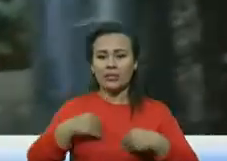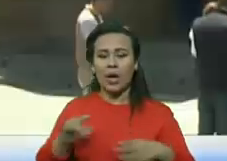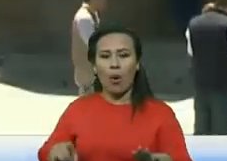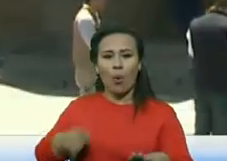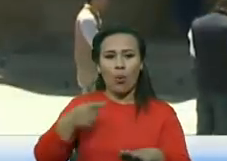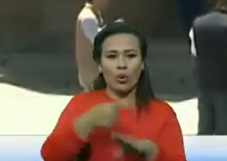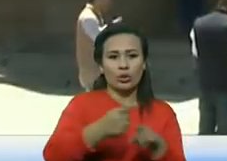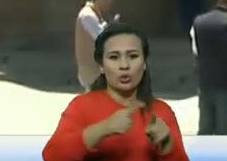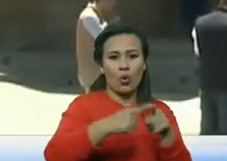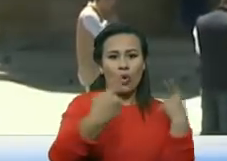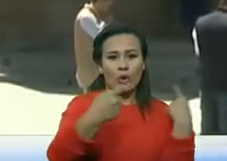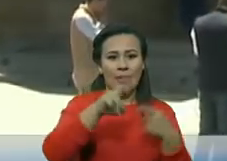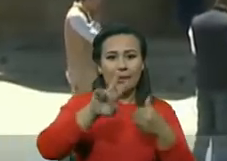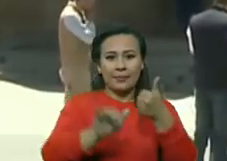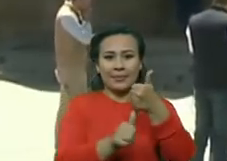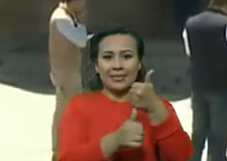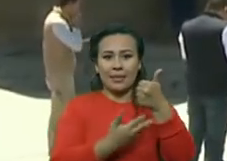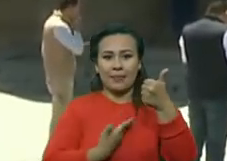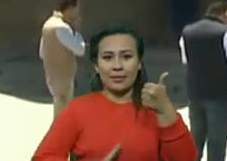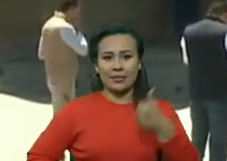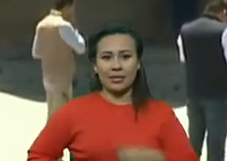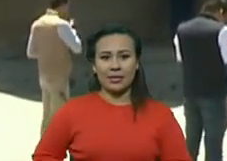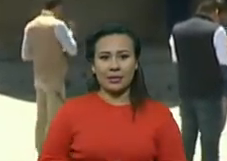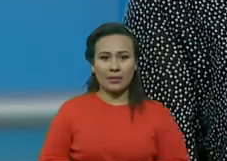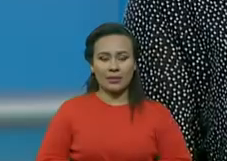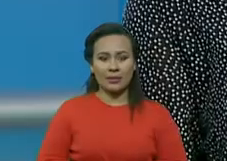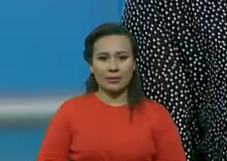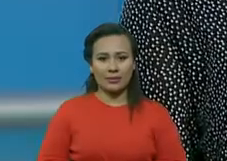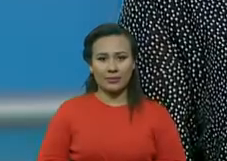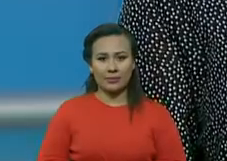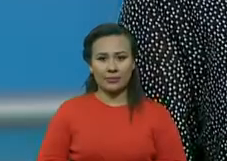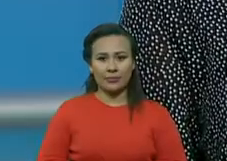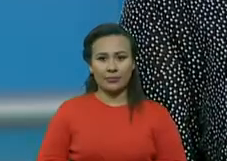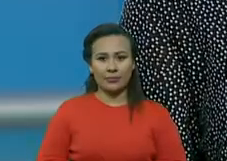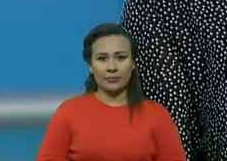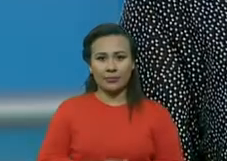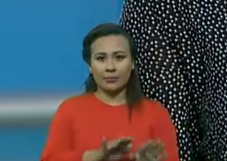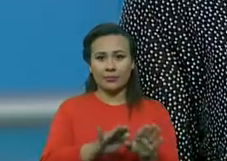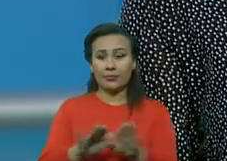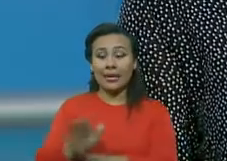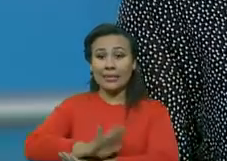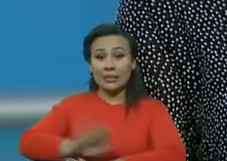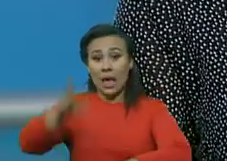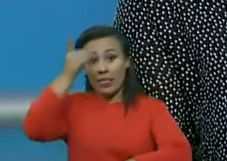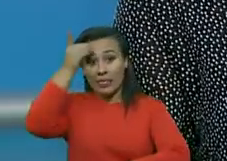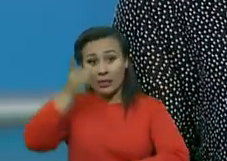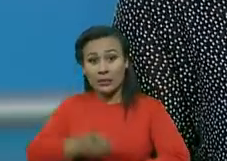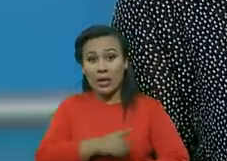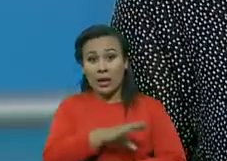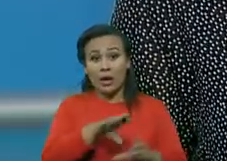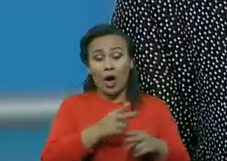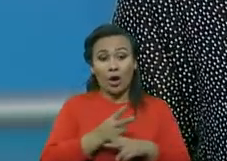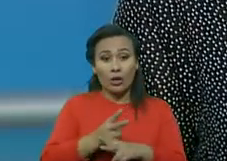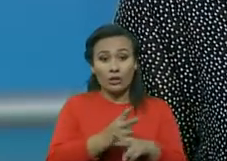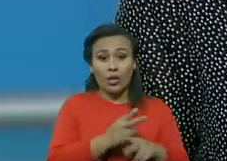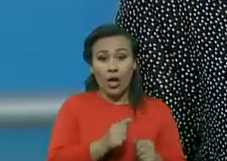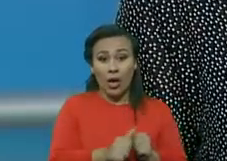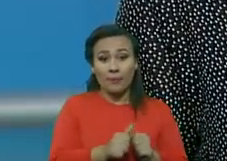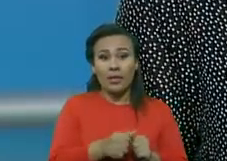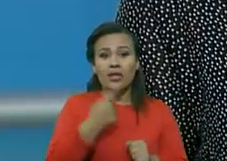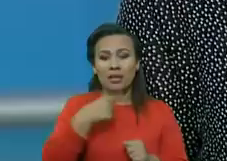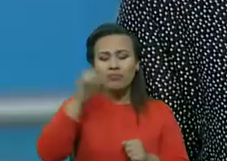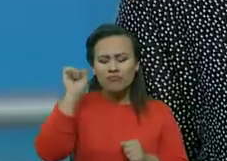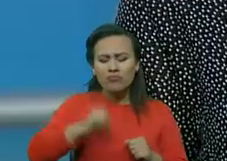proceso, informó Patricia Aldaz. Tras la decisión del Consejo de Administración Legislativa de